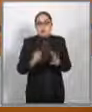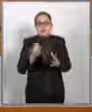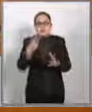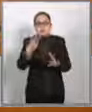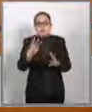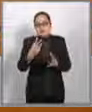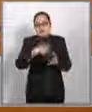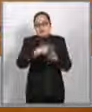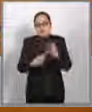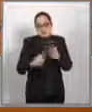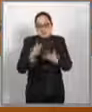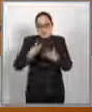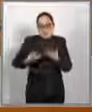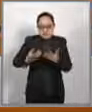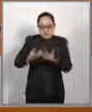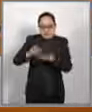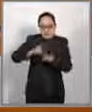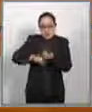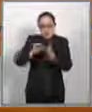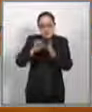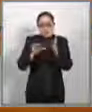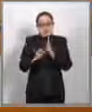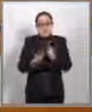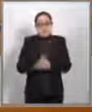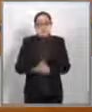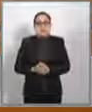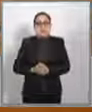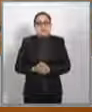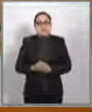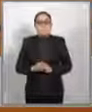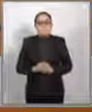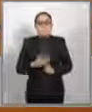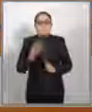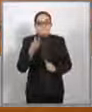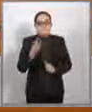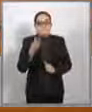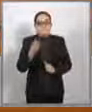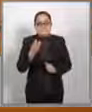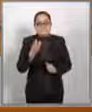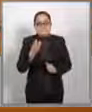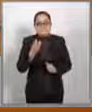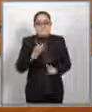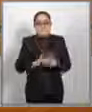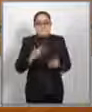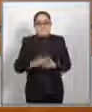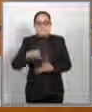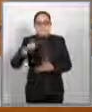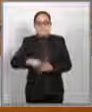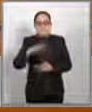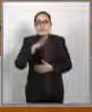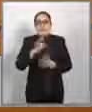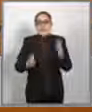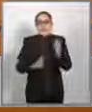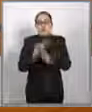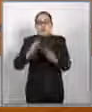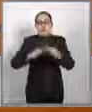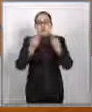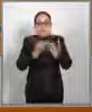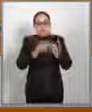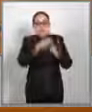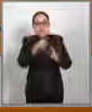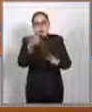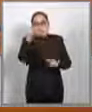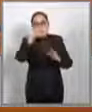tercera del presente artículo. De esta manera encontramos una forma ordenada de